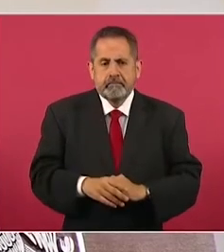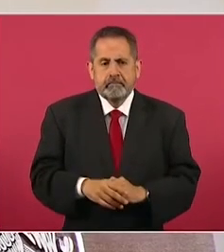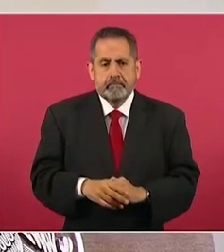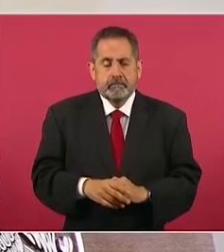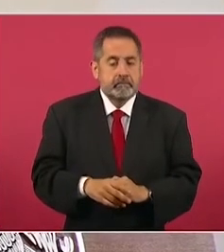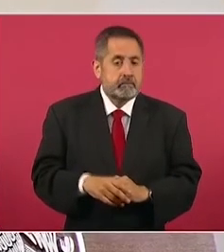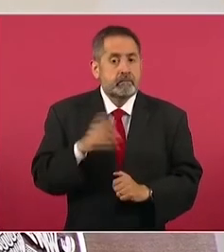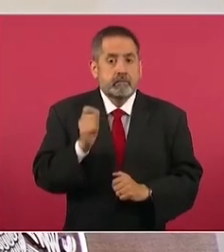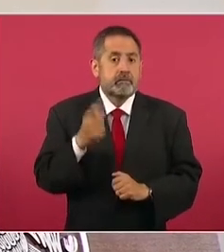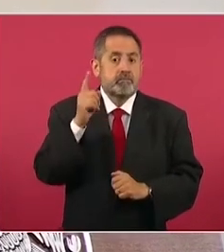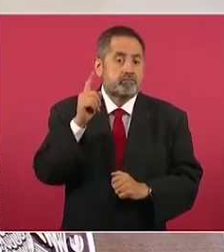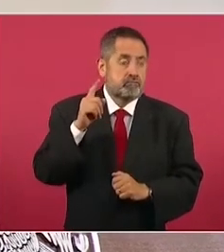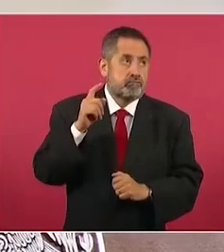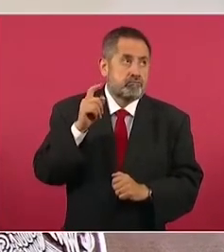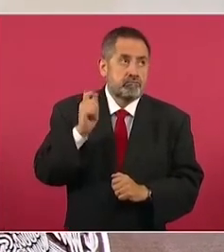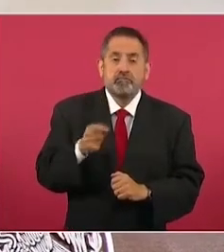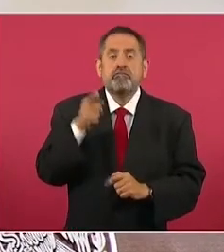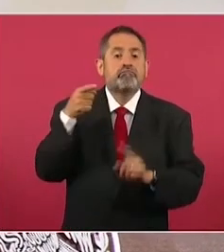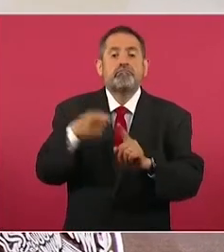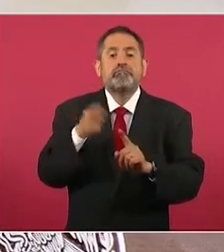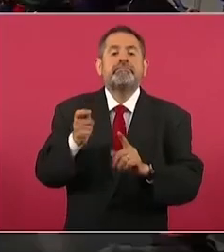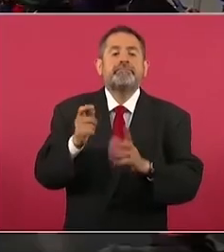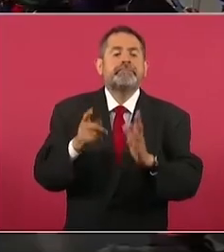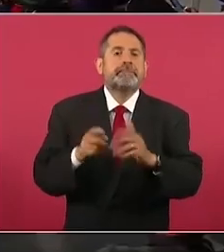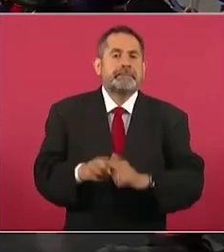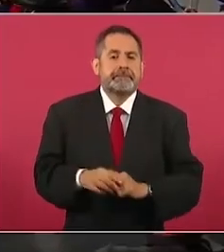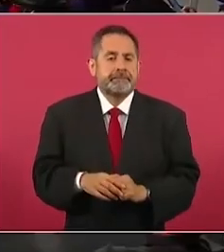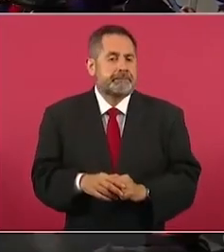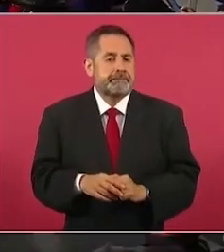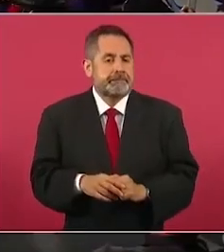Lo cierto es de que